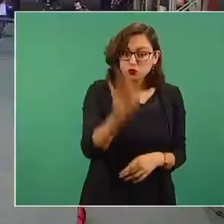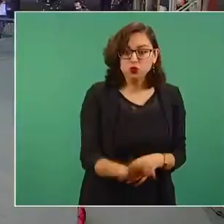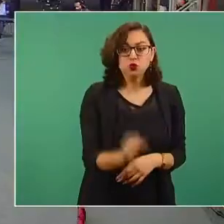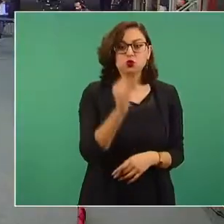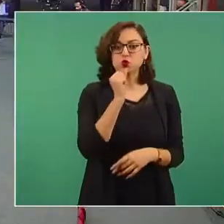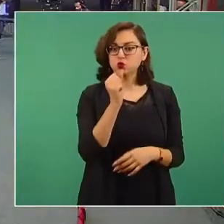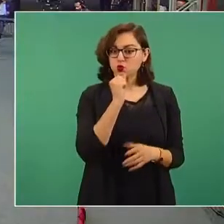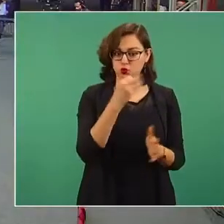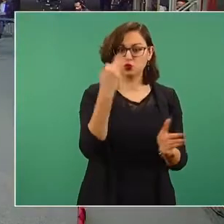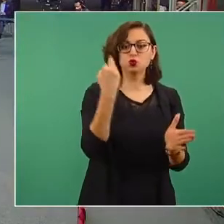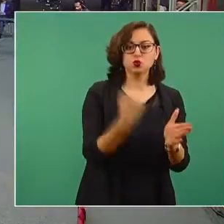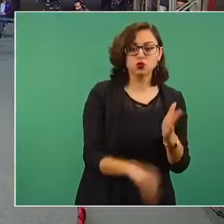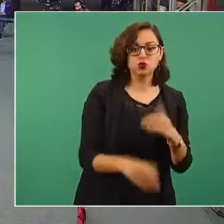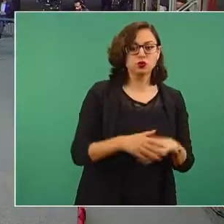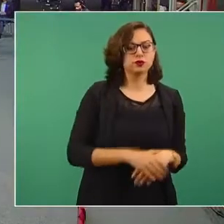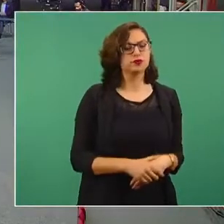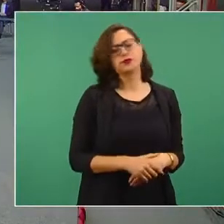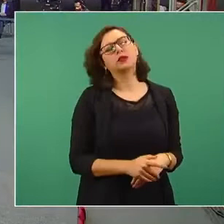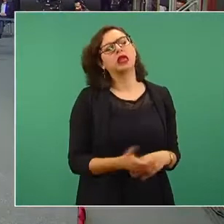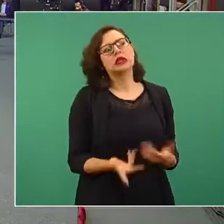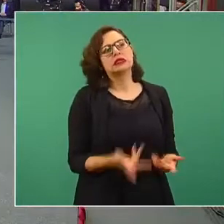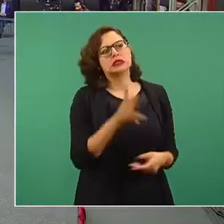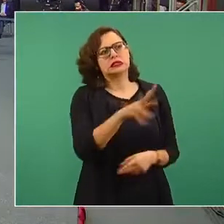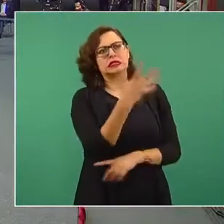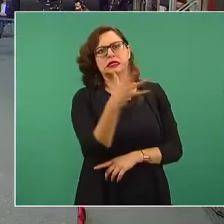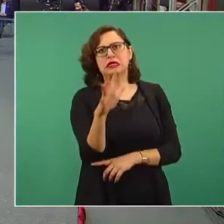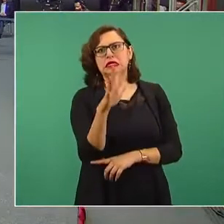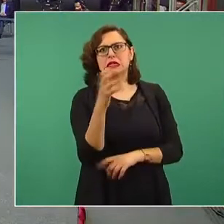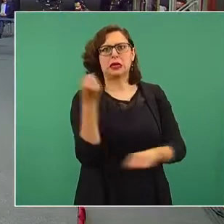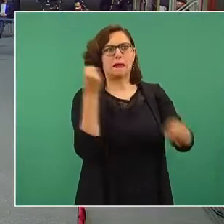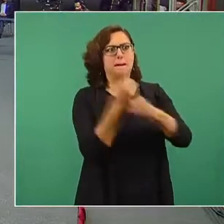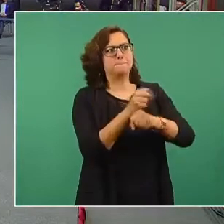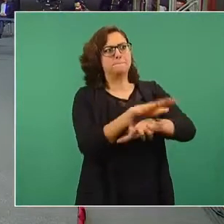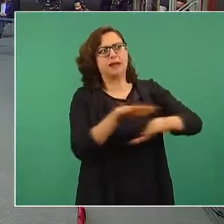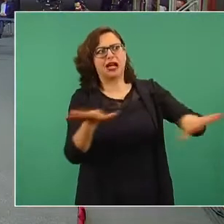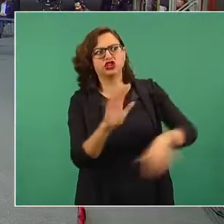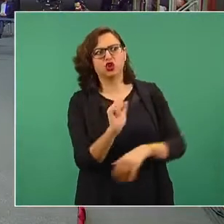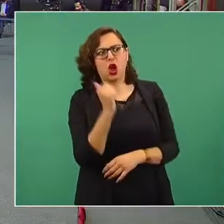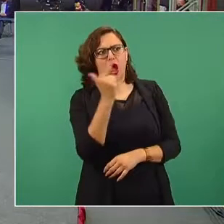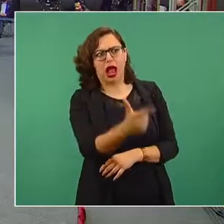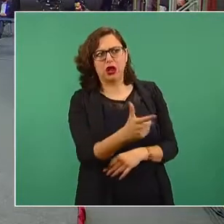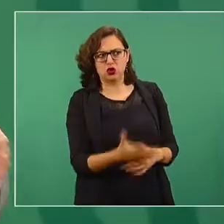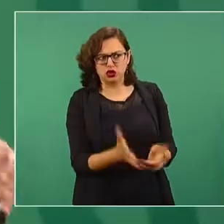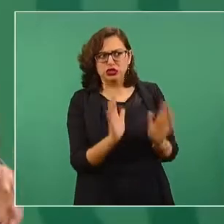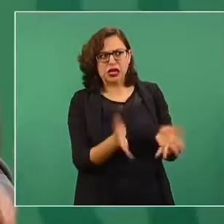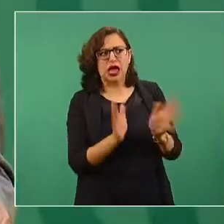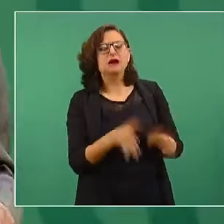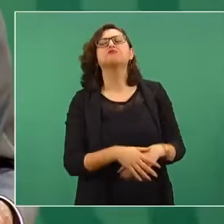¿ya existe un estudio de impacto ambiental en el lugar? Ya, por eso mismo. Ya existe. ¿De cuántos pueden